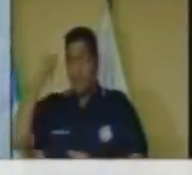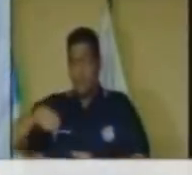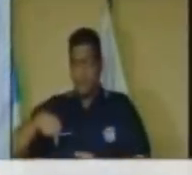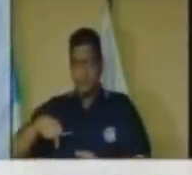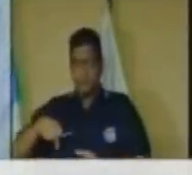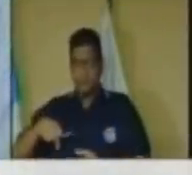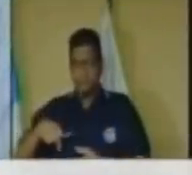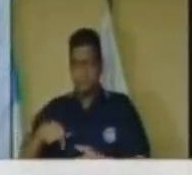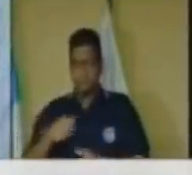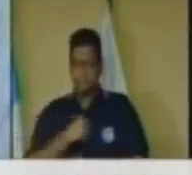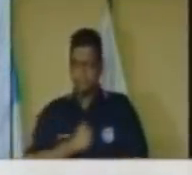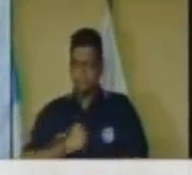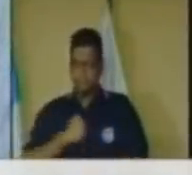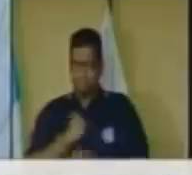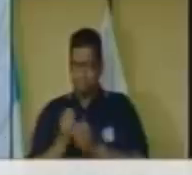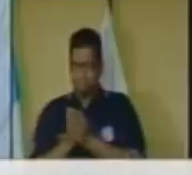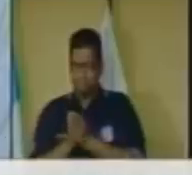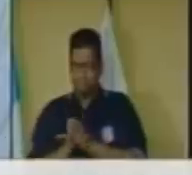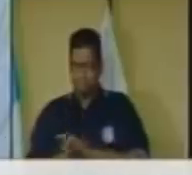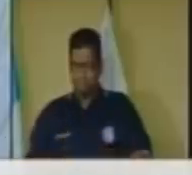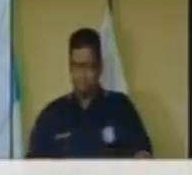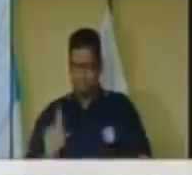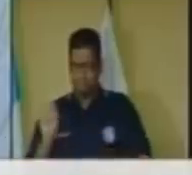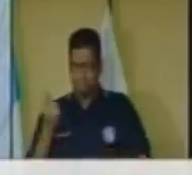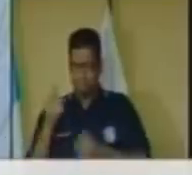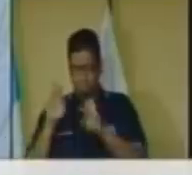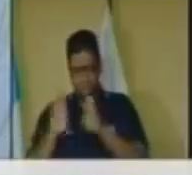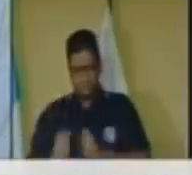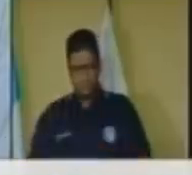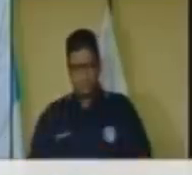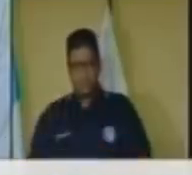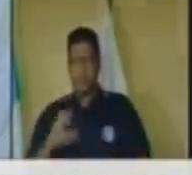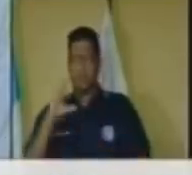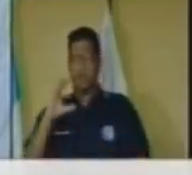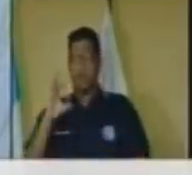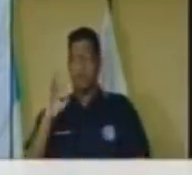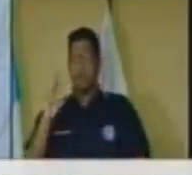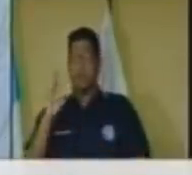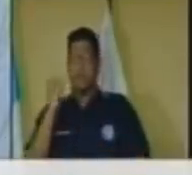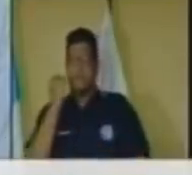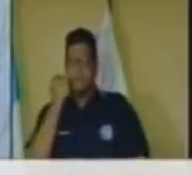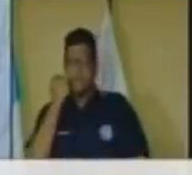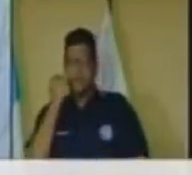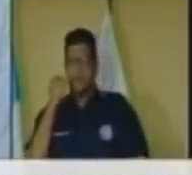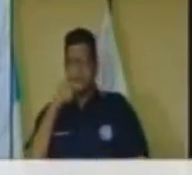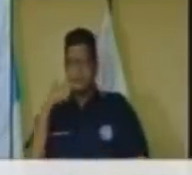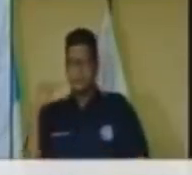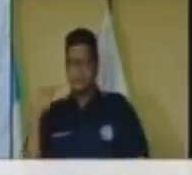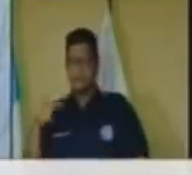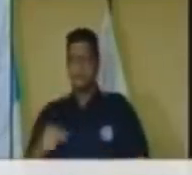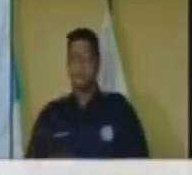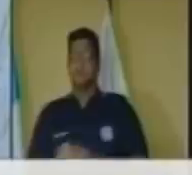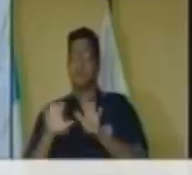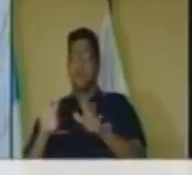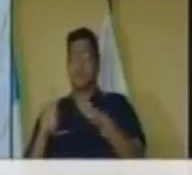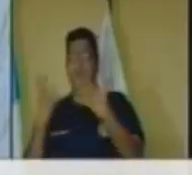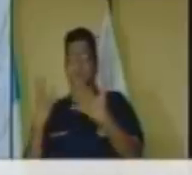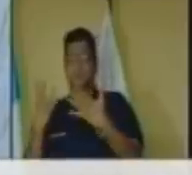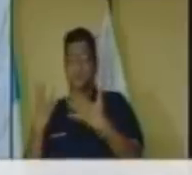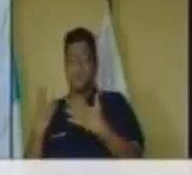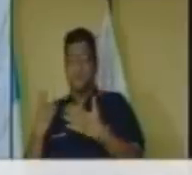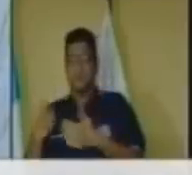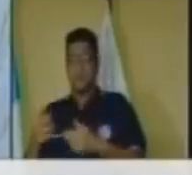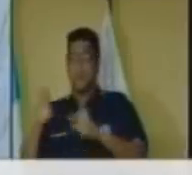primer guatemalteco con COVID-19 positivo. El paciente tenía 85 años y viajó